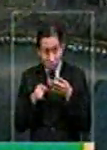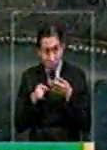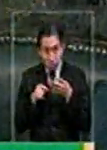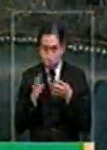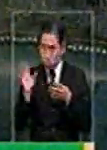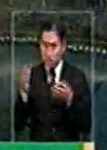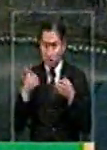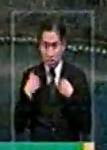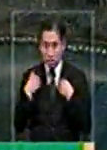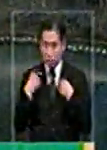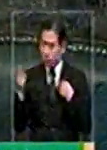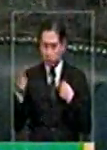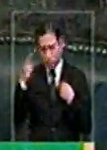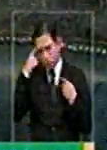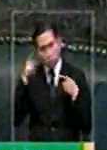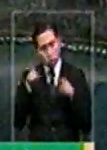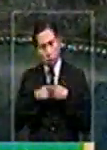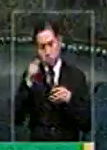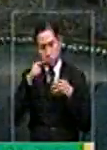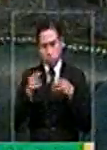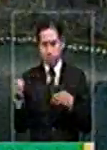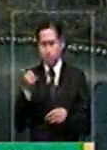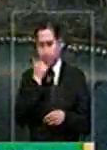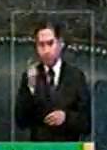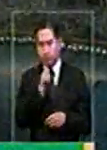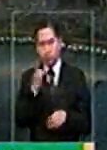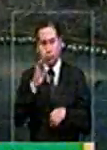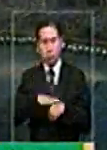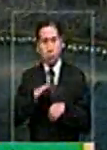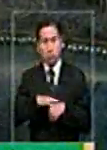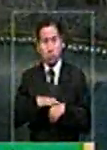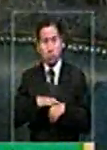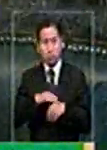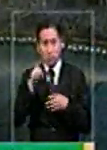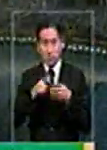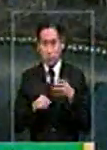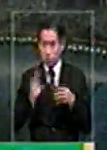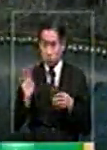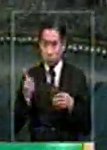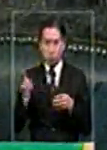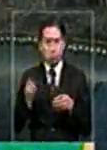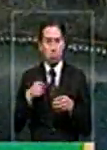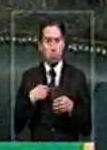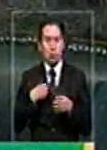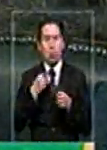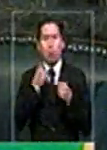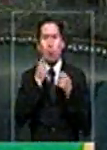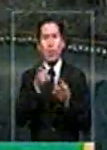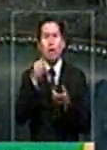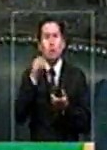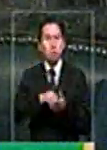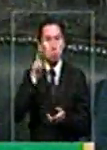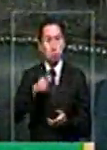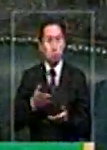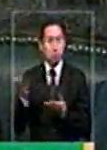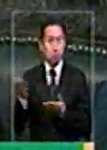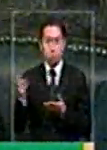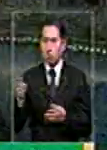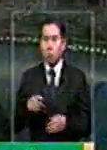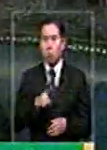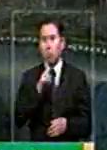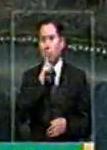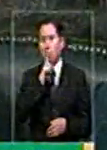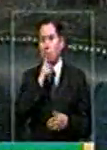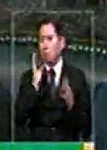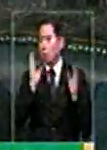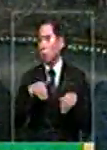y no estaba de acuerdo con varios aspectos de esta propuesta, él debería denunciar y no dejar pasar por